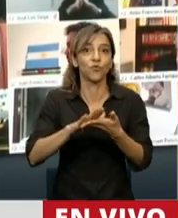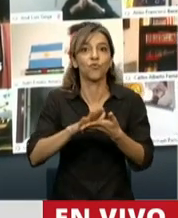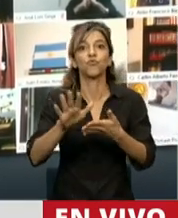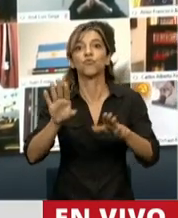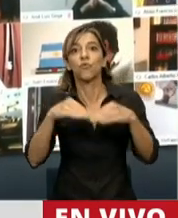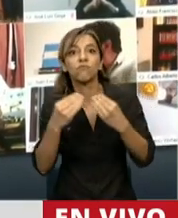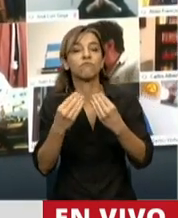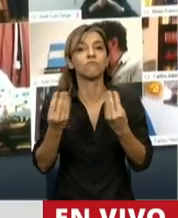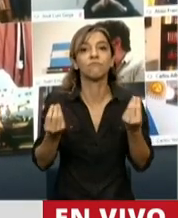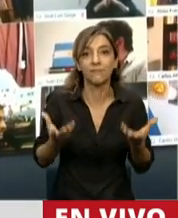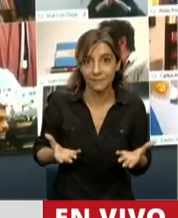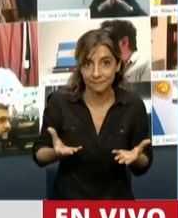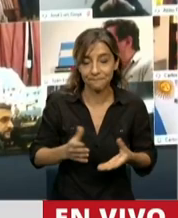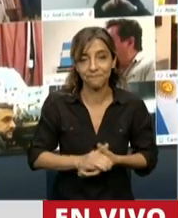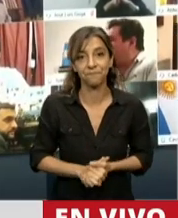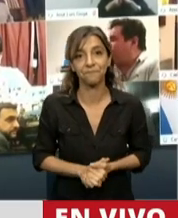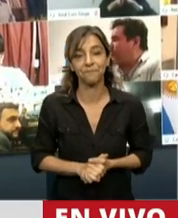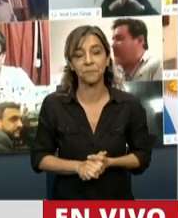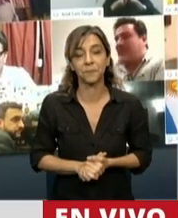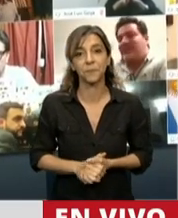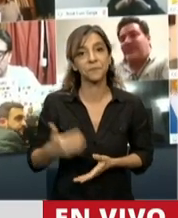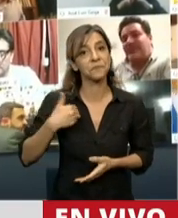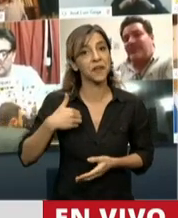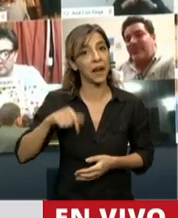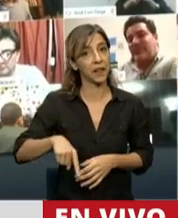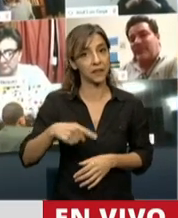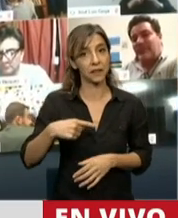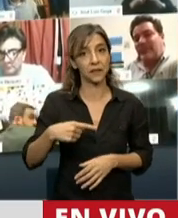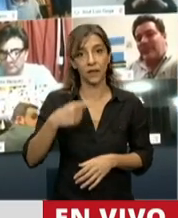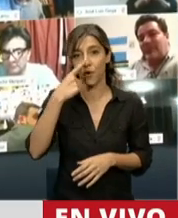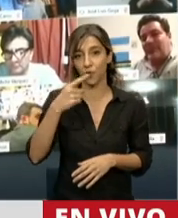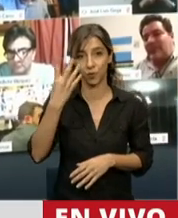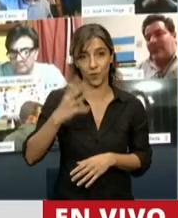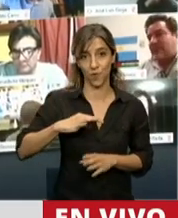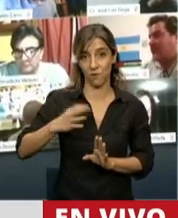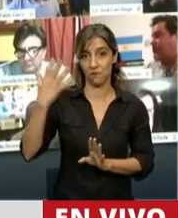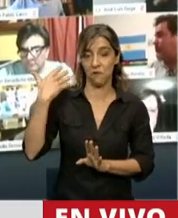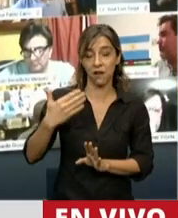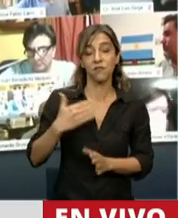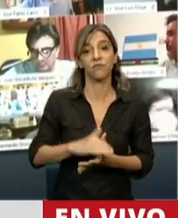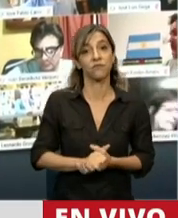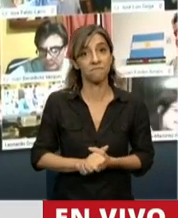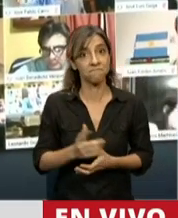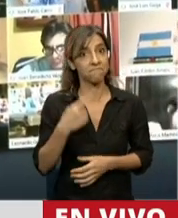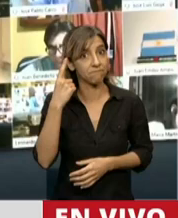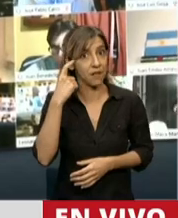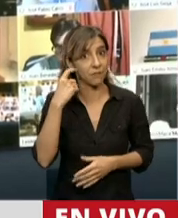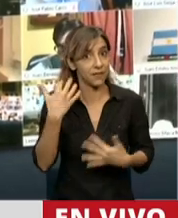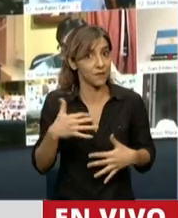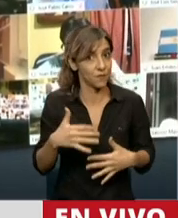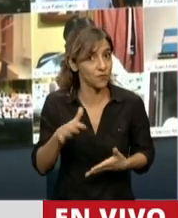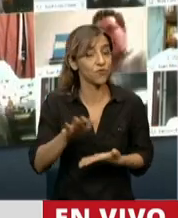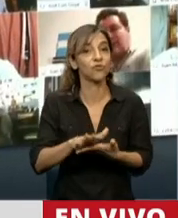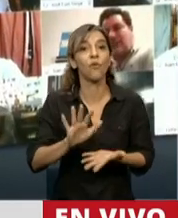Y la Argentina de los últimos cuatro años ha sido una experiencia bastante leccionadora sobre la importancia de tener buenos diagnósticos